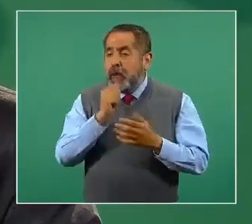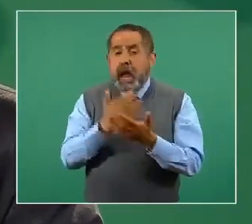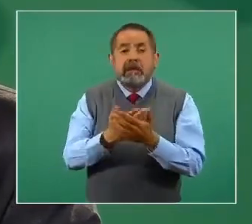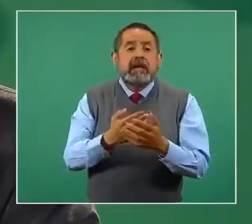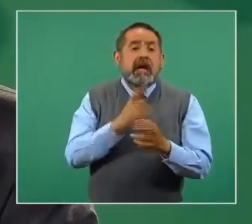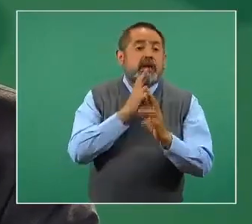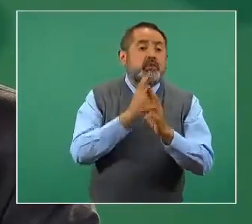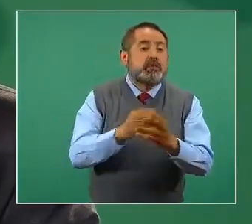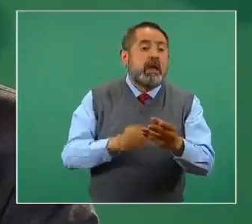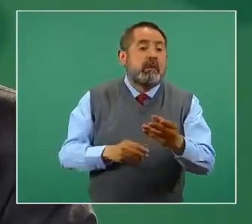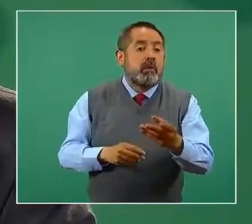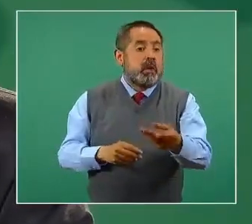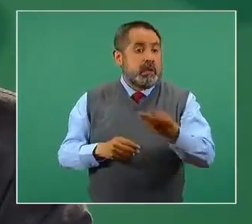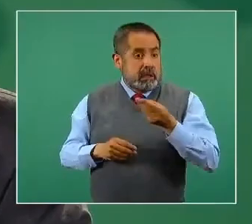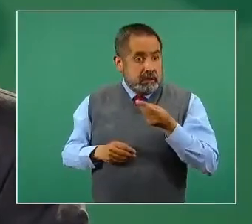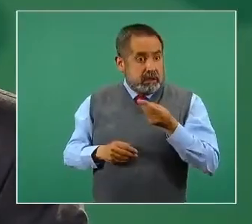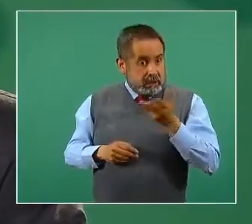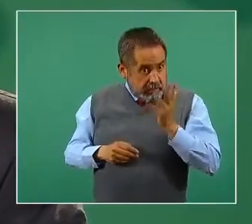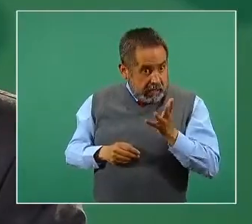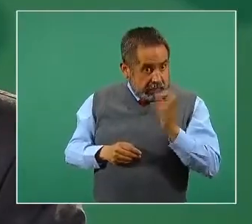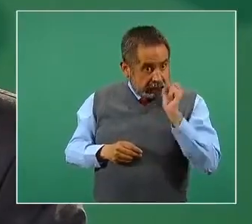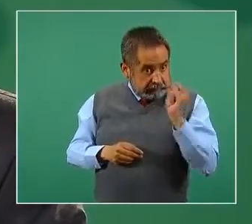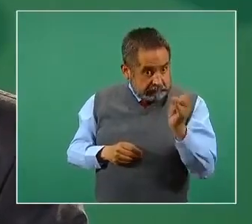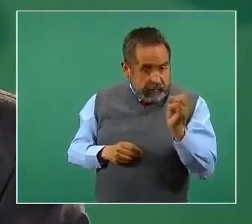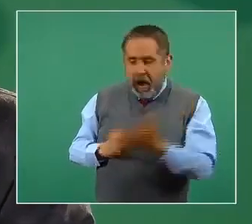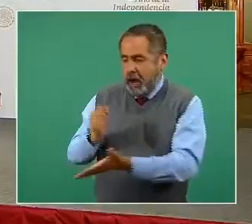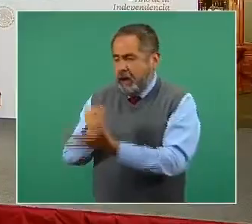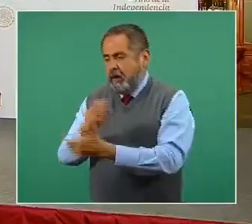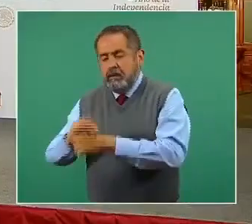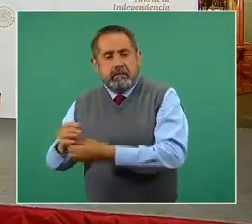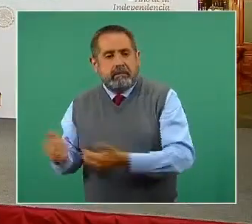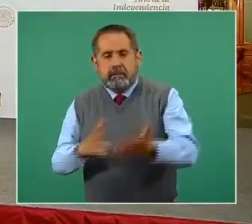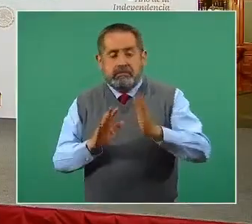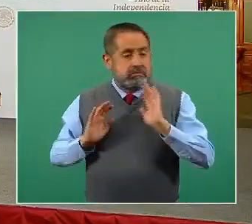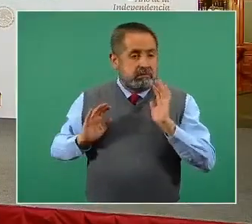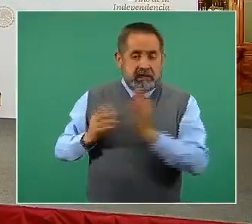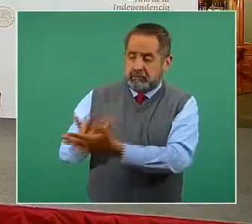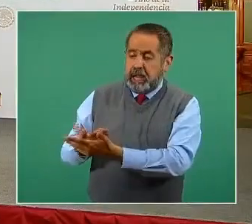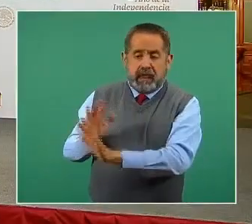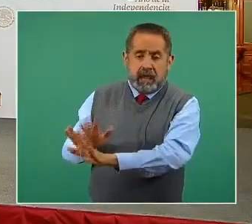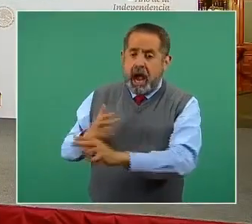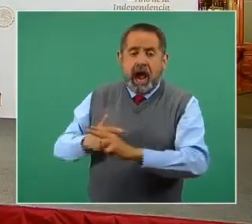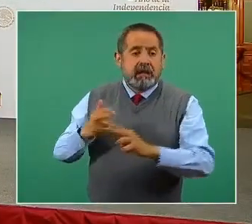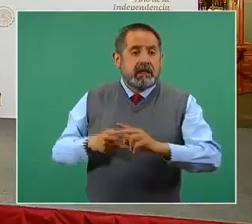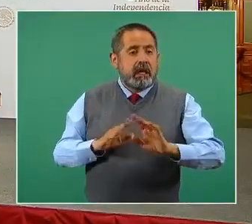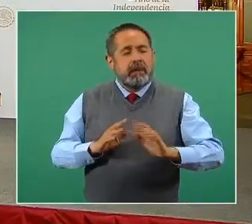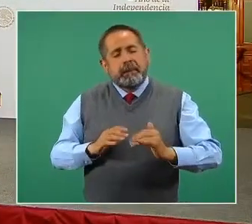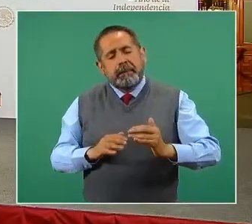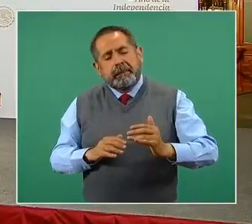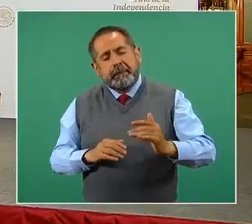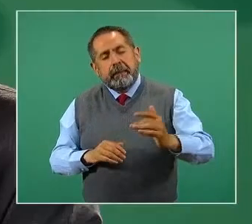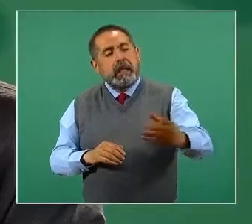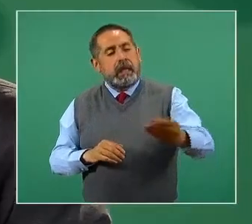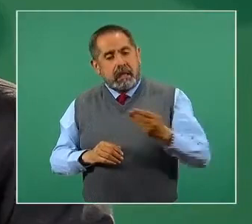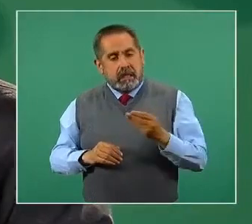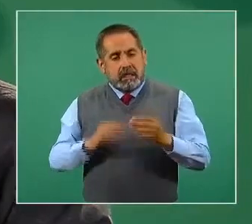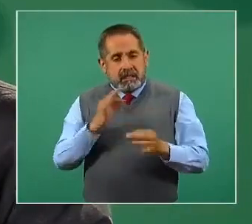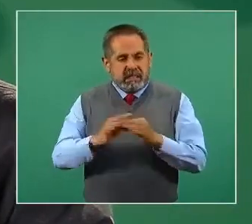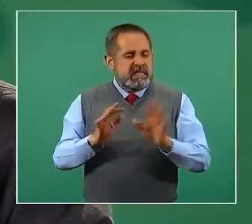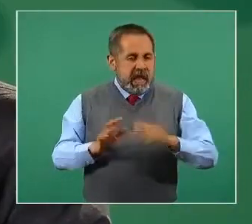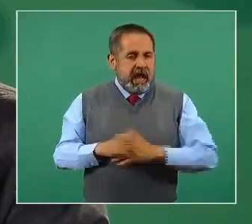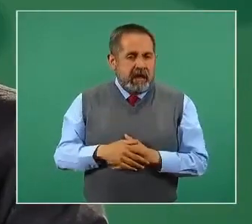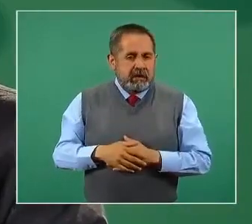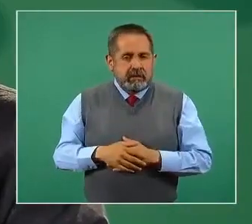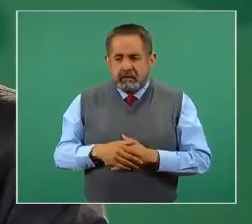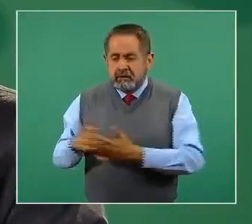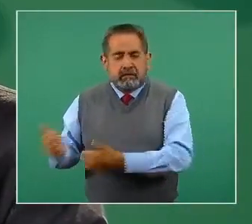y COFEPRIS dijo, hasta que culmine el proceso, lo liberamos. Se calcula que uno de los